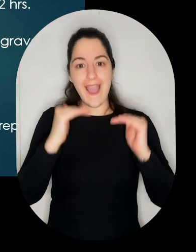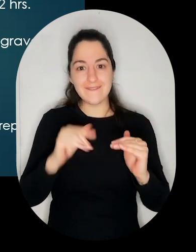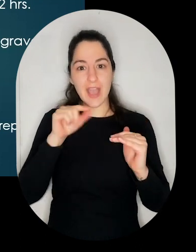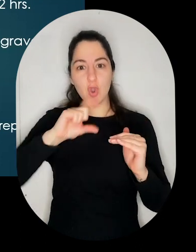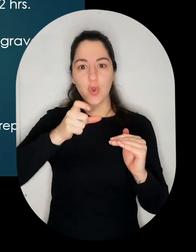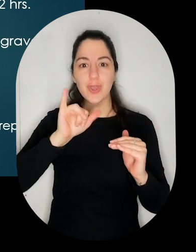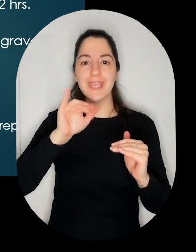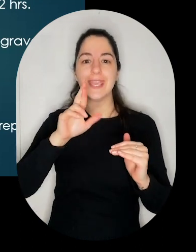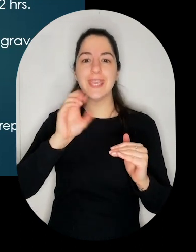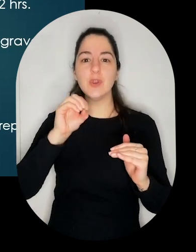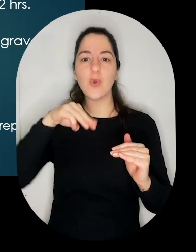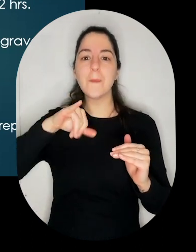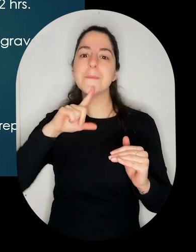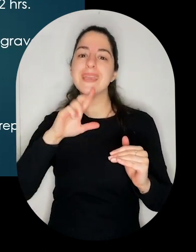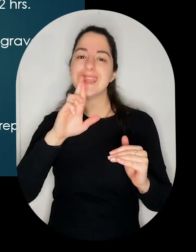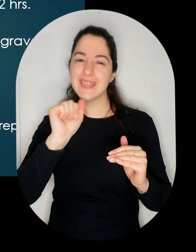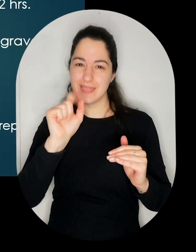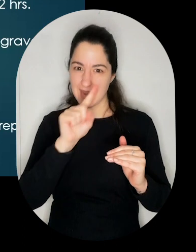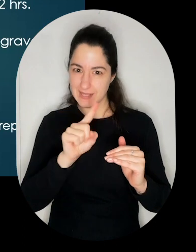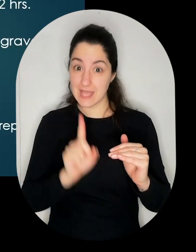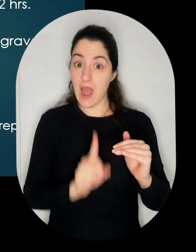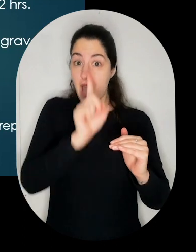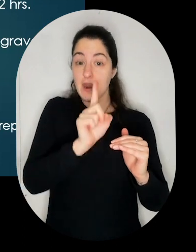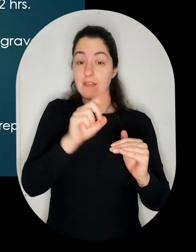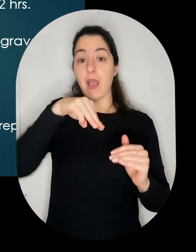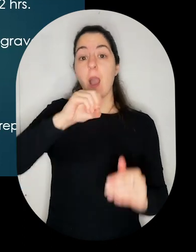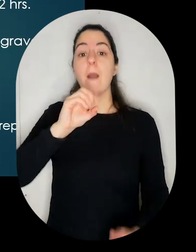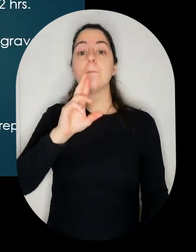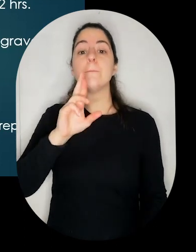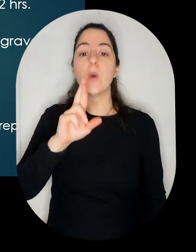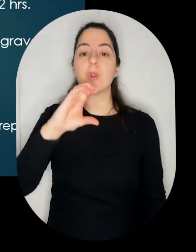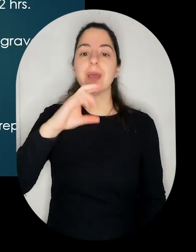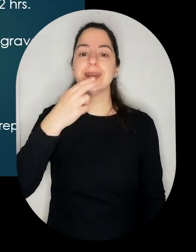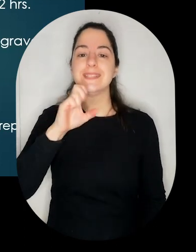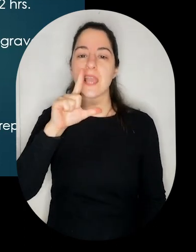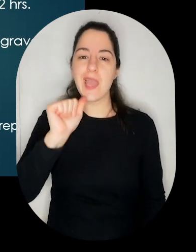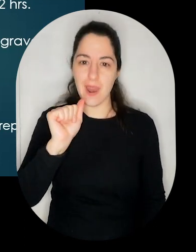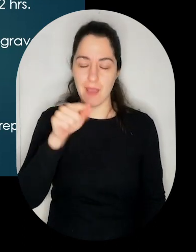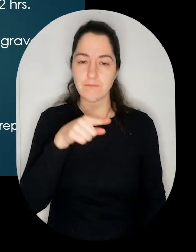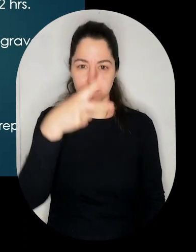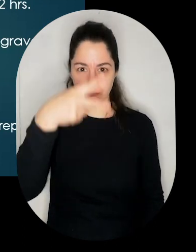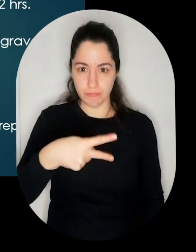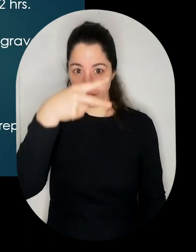son giromitras, o chicharrón de monte también llamado, y las de arriba son las morchelas también llamadas colmenillas.